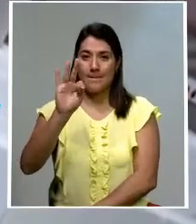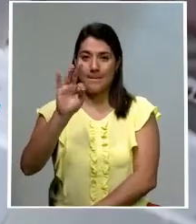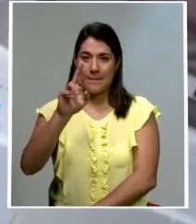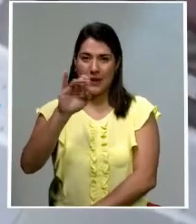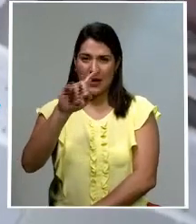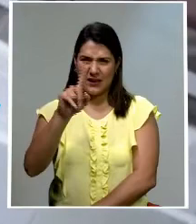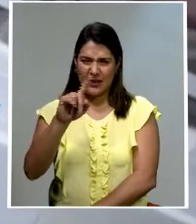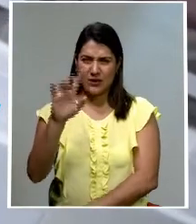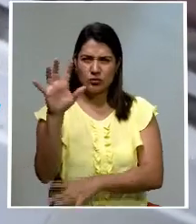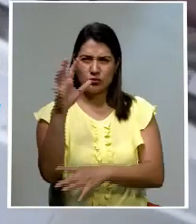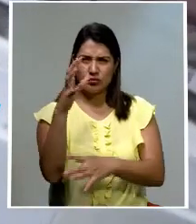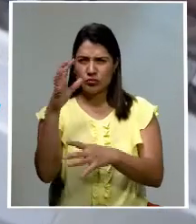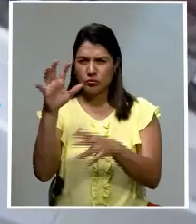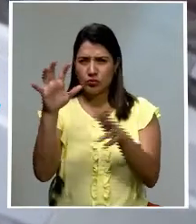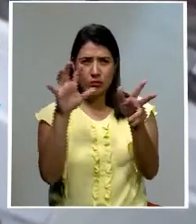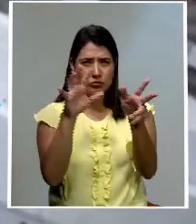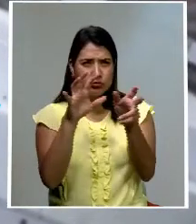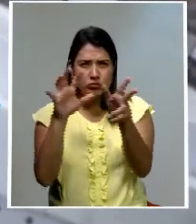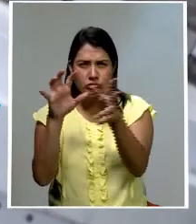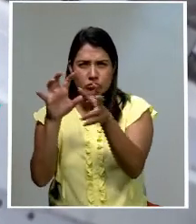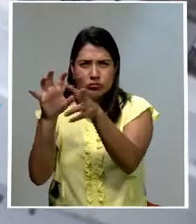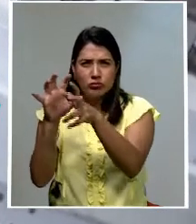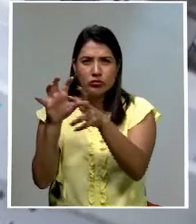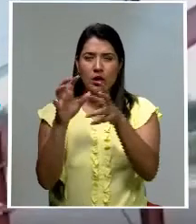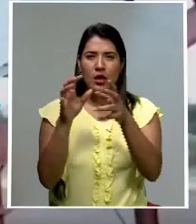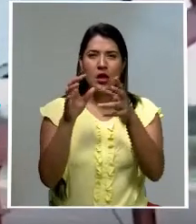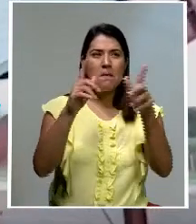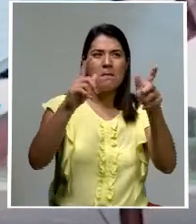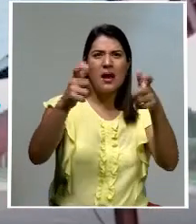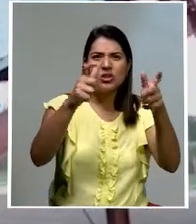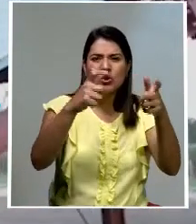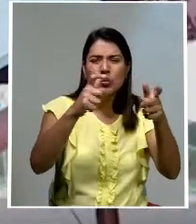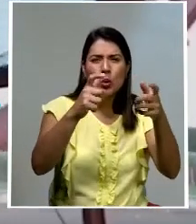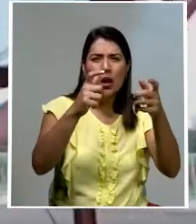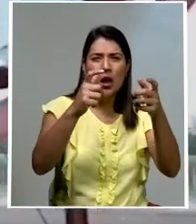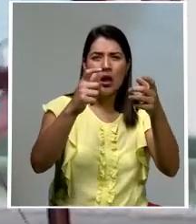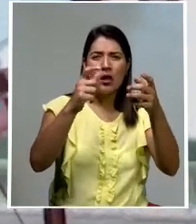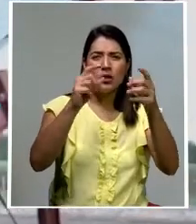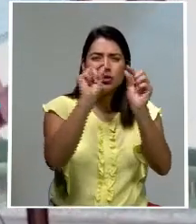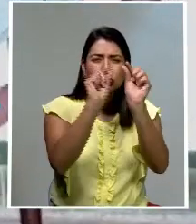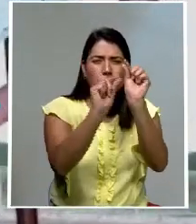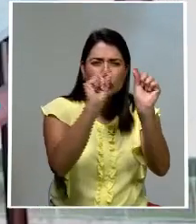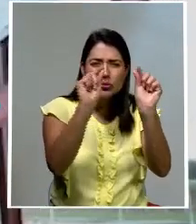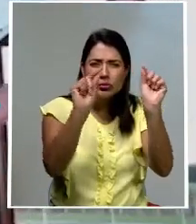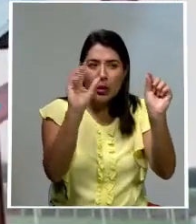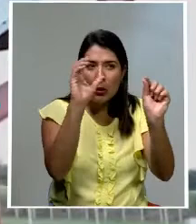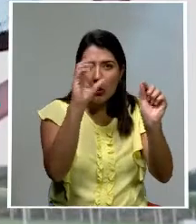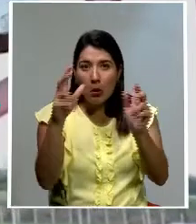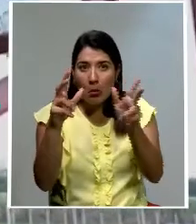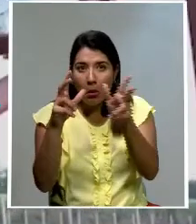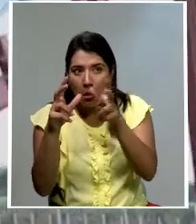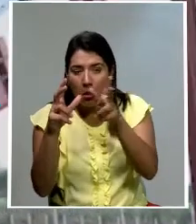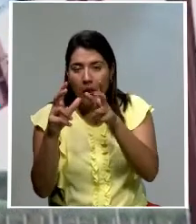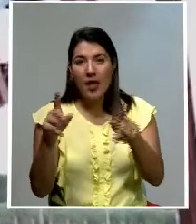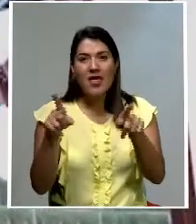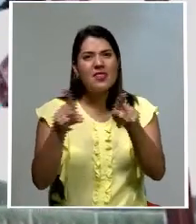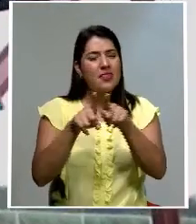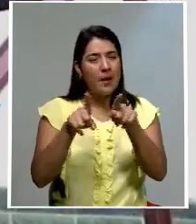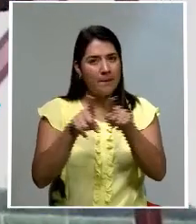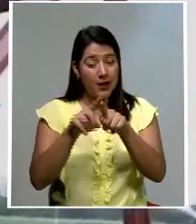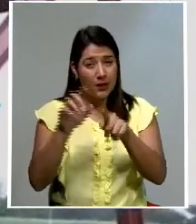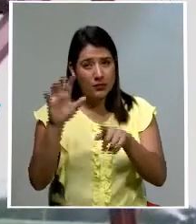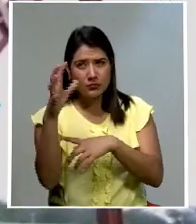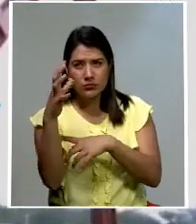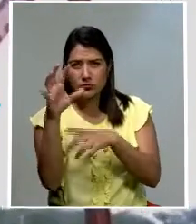objetos, incluidos satélites activos y desechos orbitales de hasta 2 centímetros. Además, el radar detecta los riesgos para